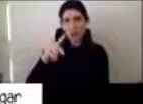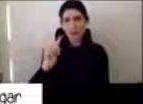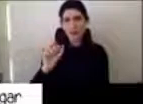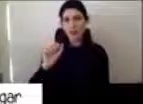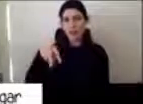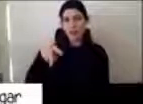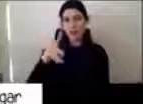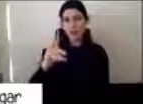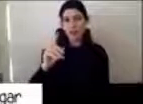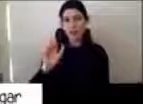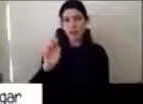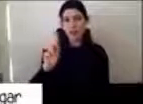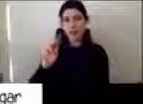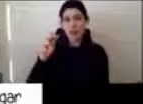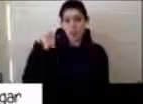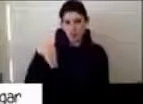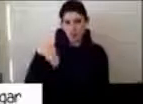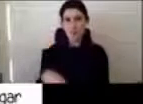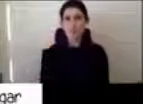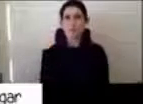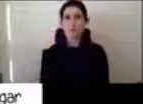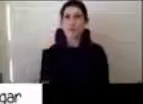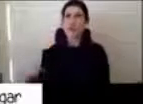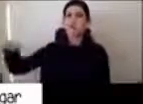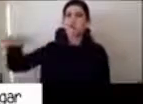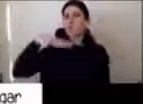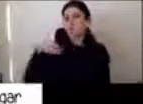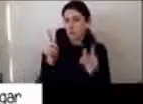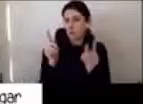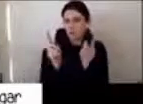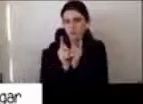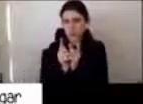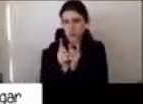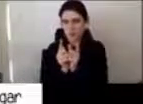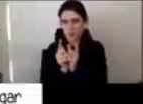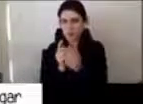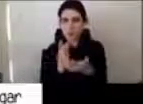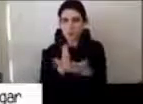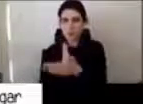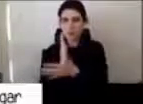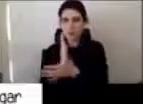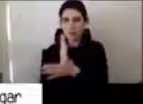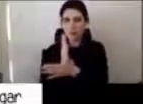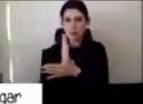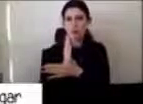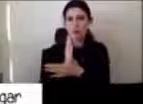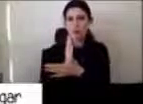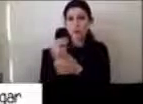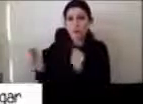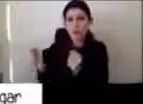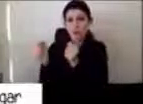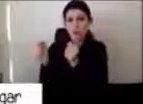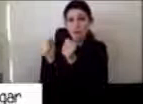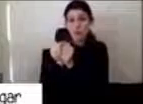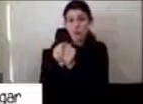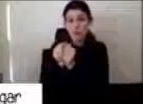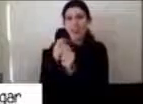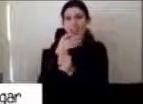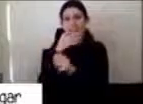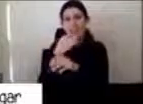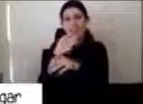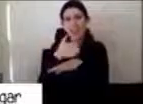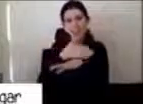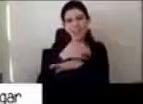Quisiera hacer un contexto breve, comenzando y complementando lo que comentaba Gabriela. ¿Qué son